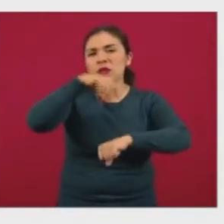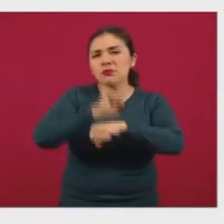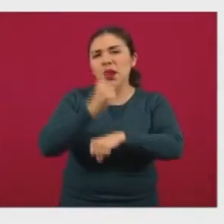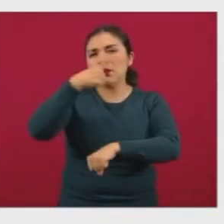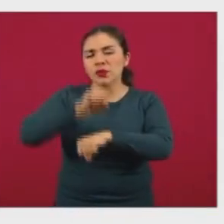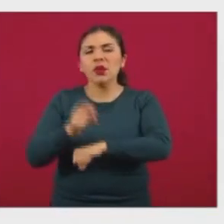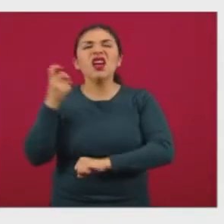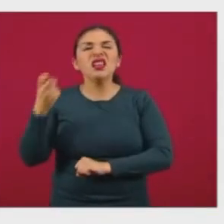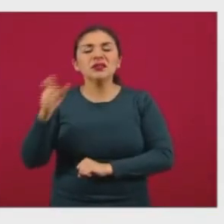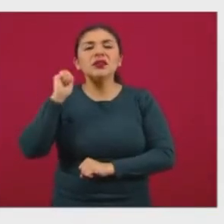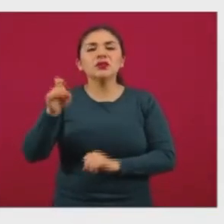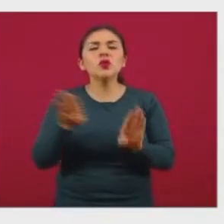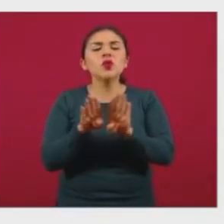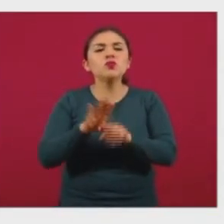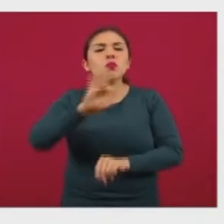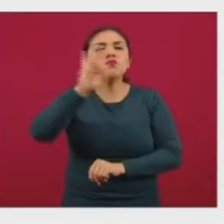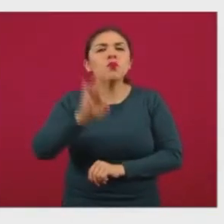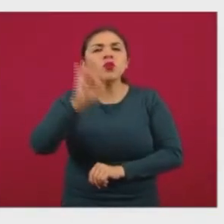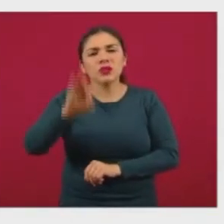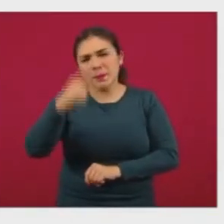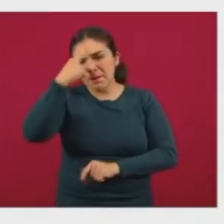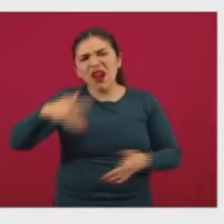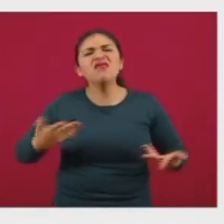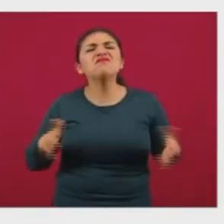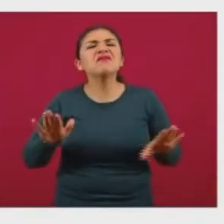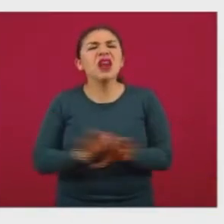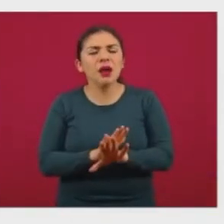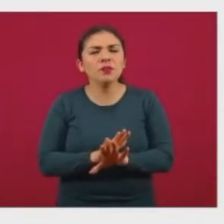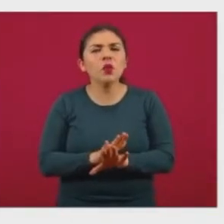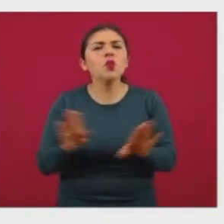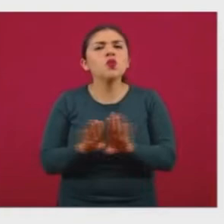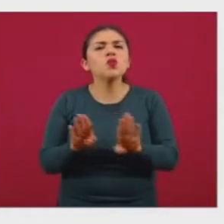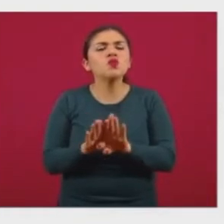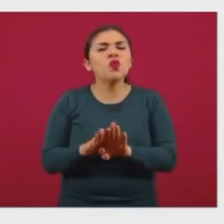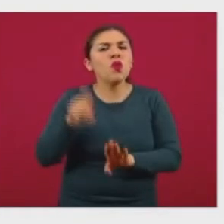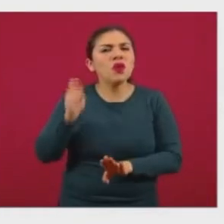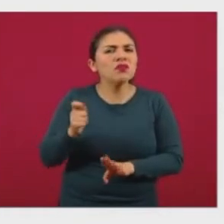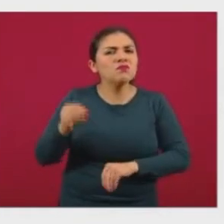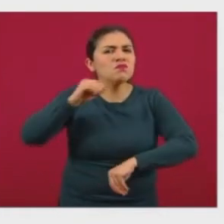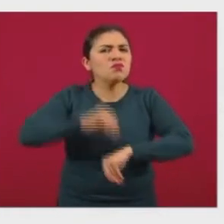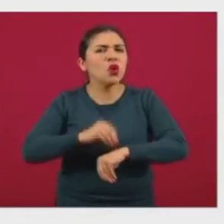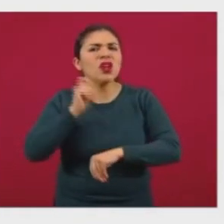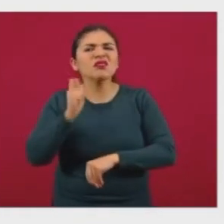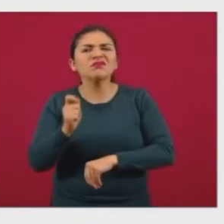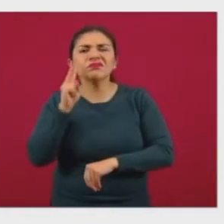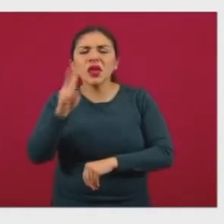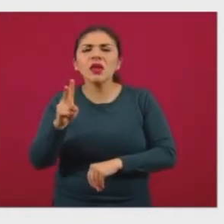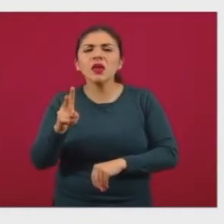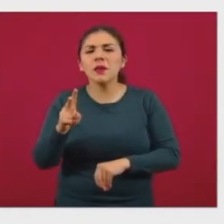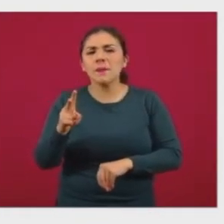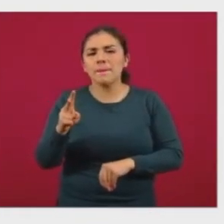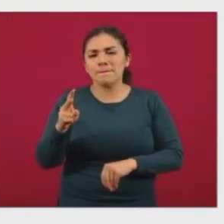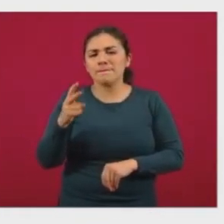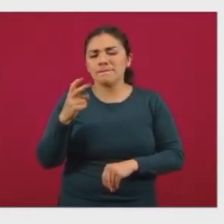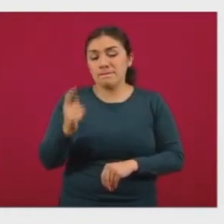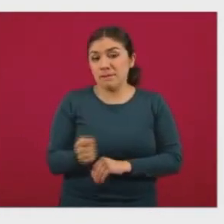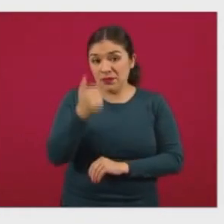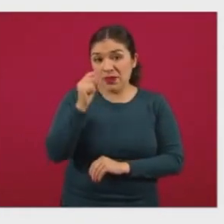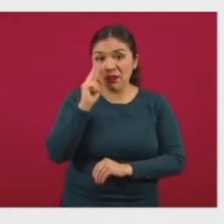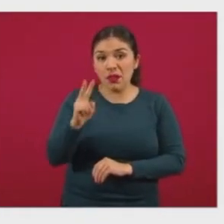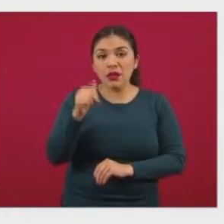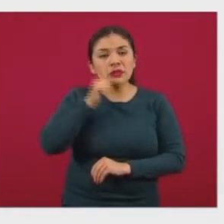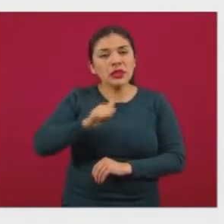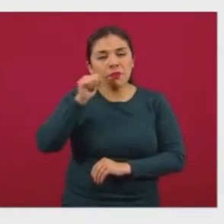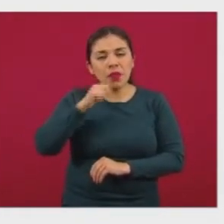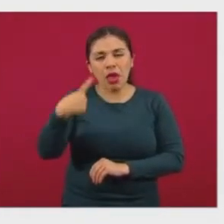semanal, que tiene que ver con el porcentaje de cambio en relación a cómo se está comportando la tendencia. En la primera